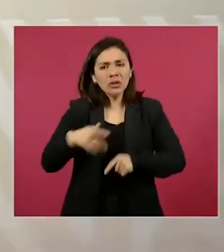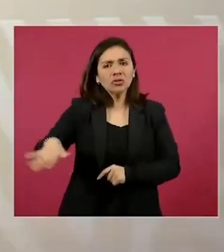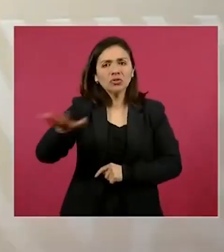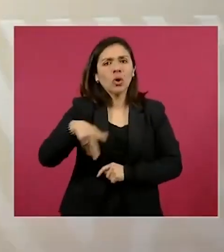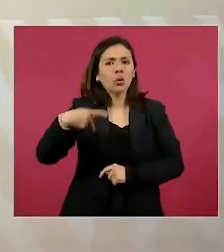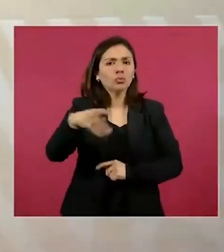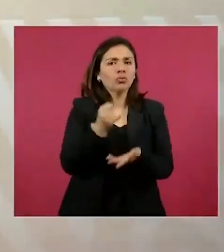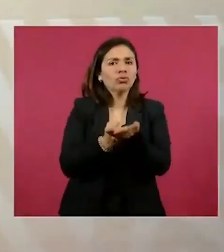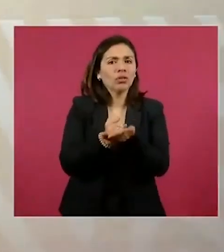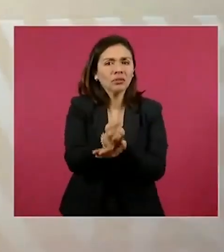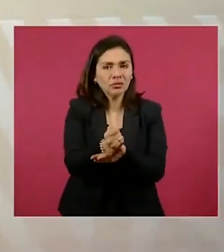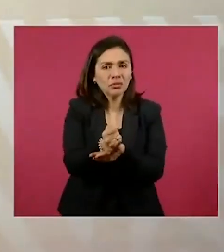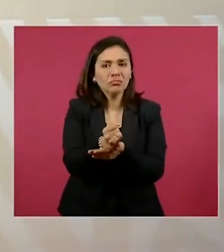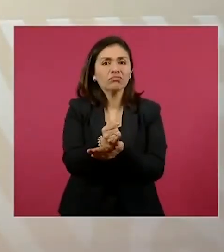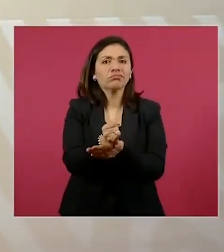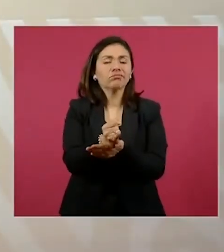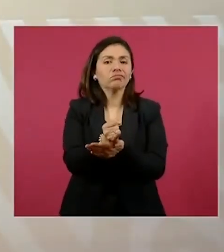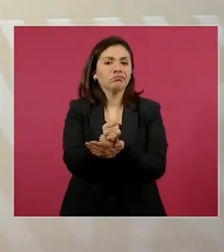que haya